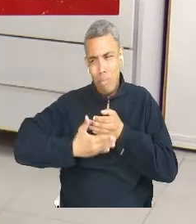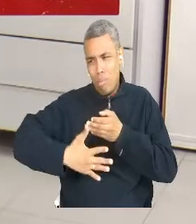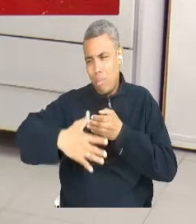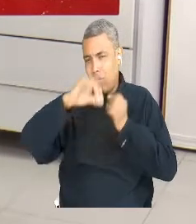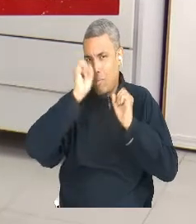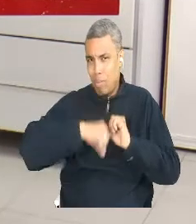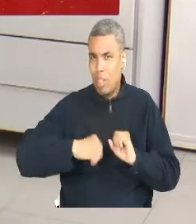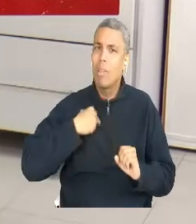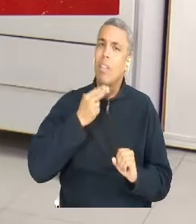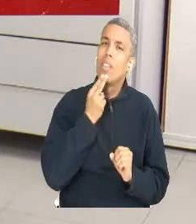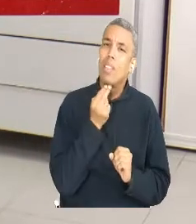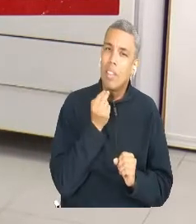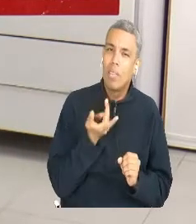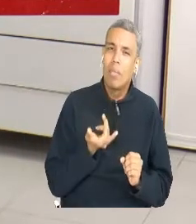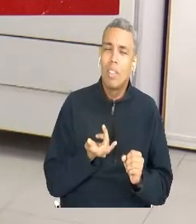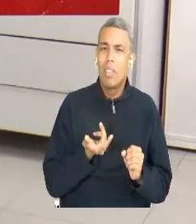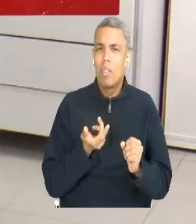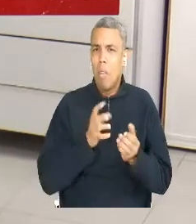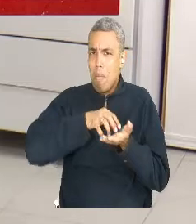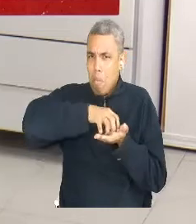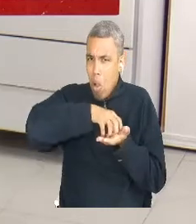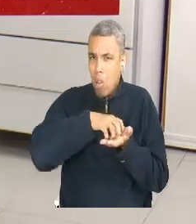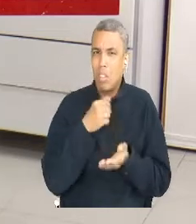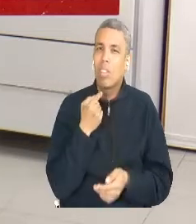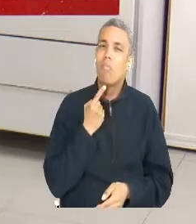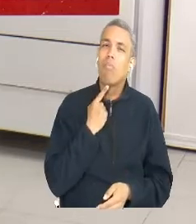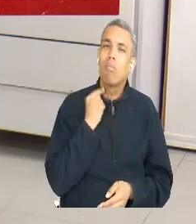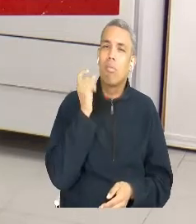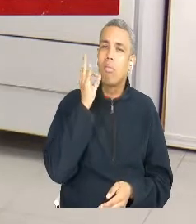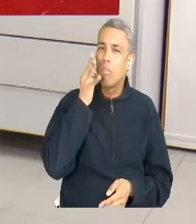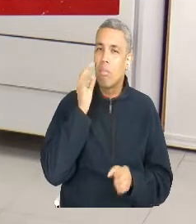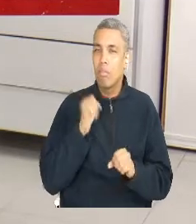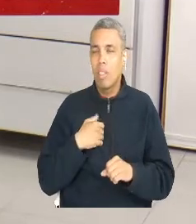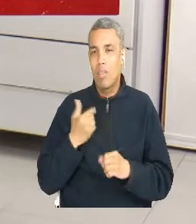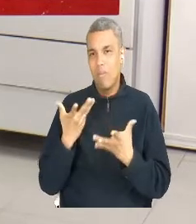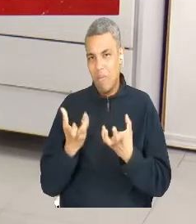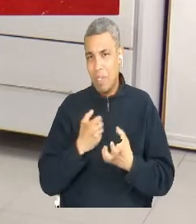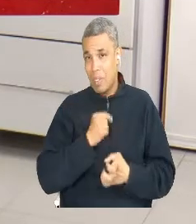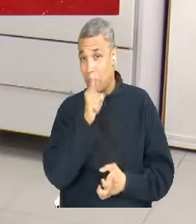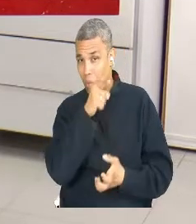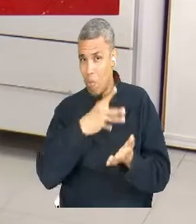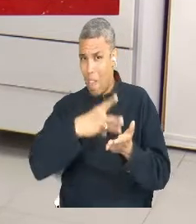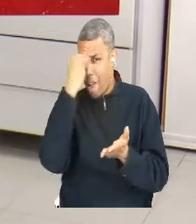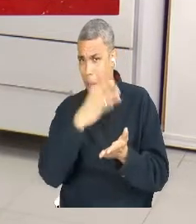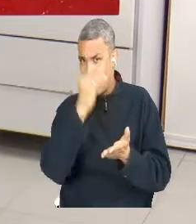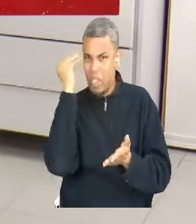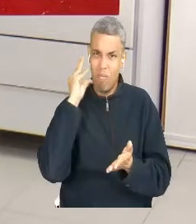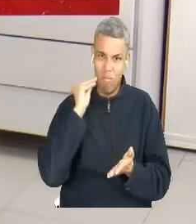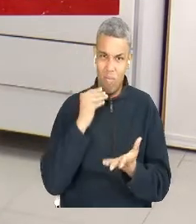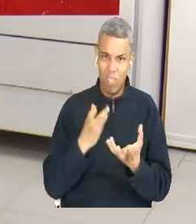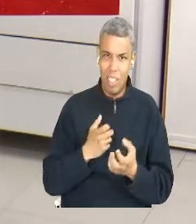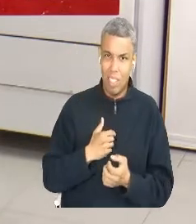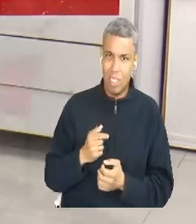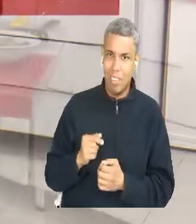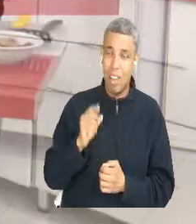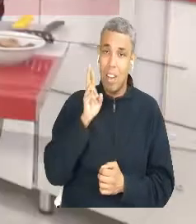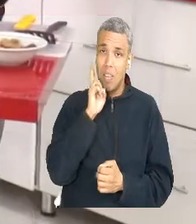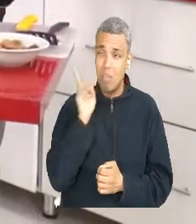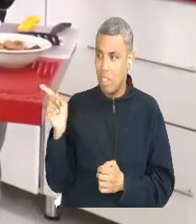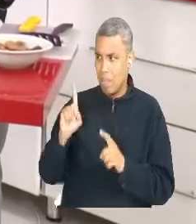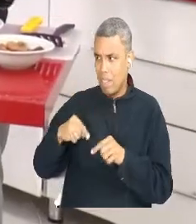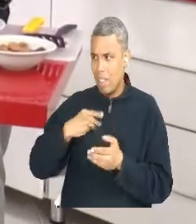más especiales, y que tanto ustedes como Rochi se vuelvan unas duchas con nosotros en la cocina. Sí, para allá, para que